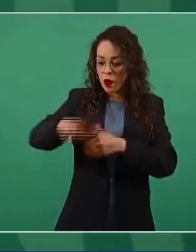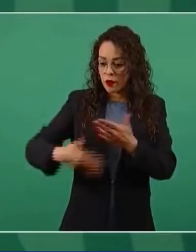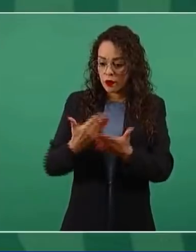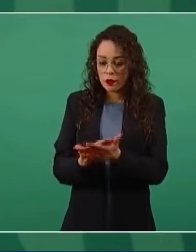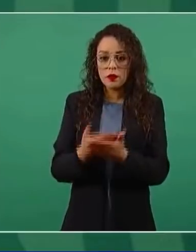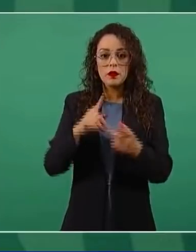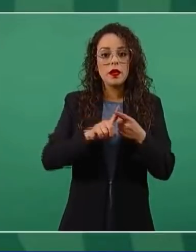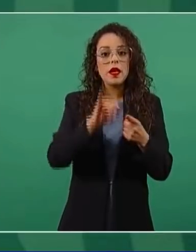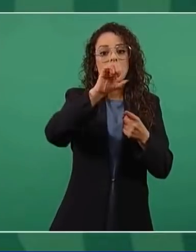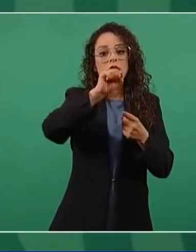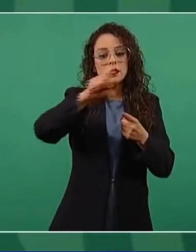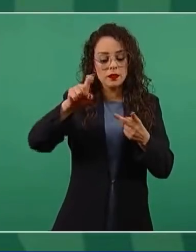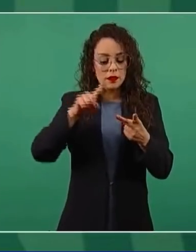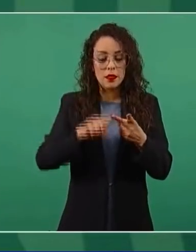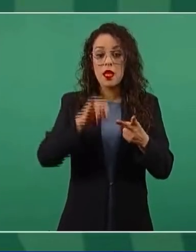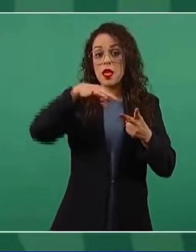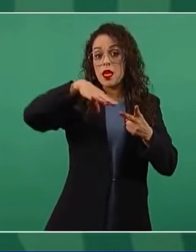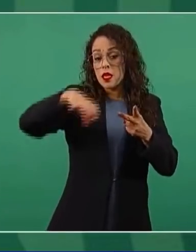seguro.